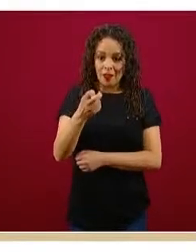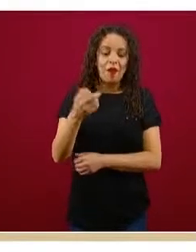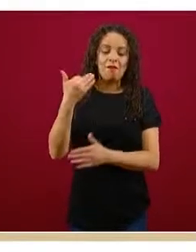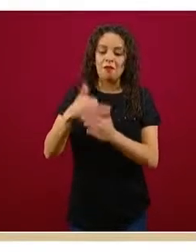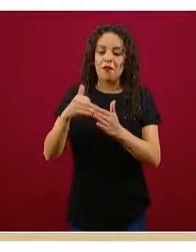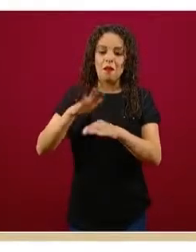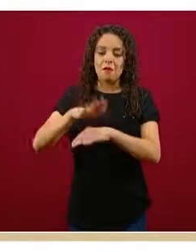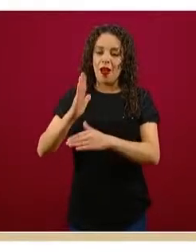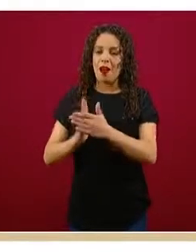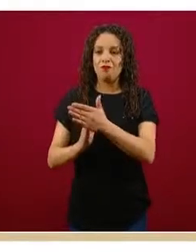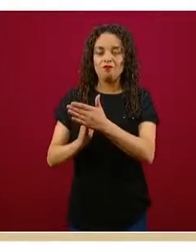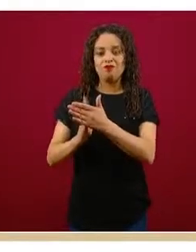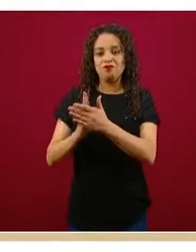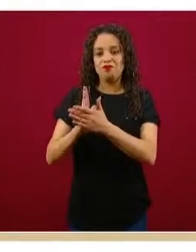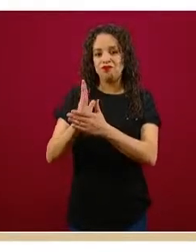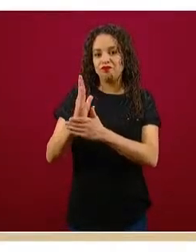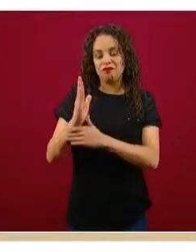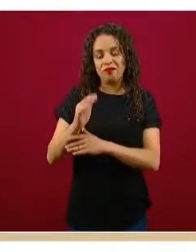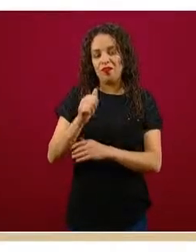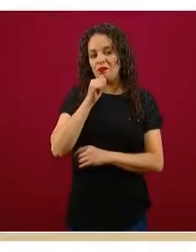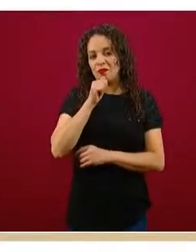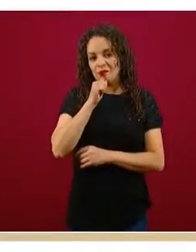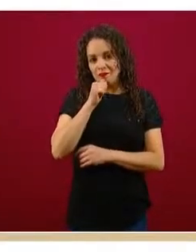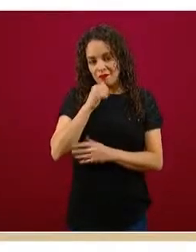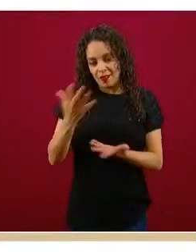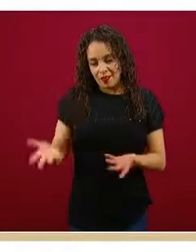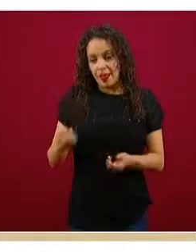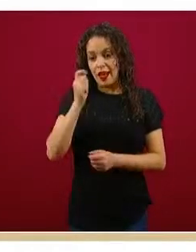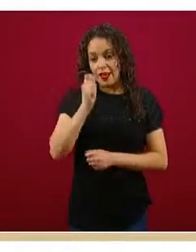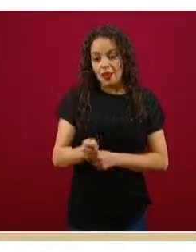lo que está predicho y mucho más lejos respecto a